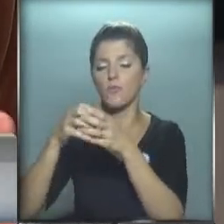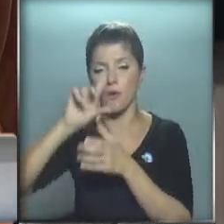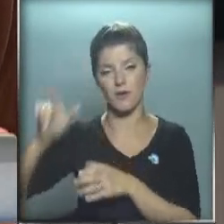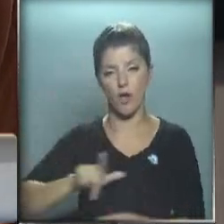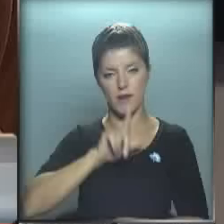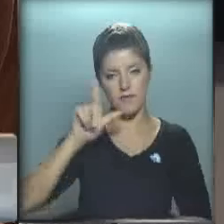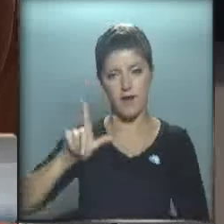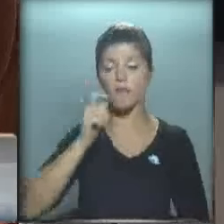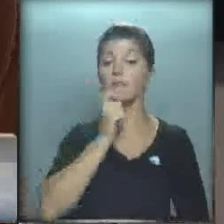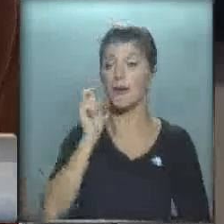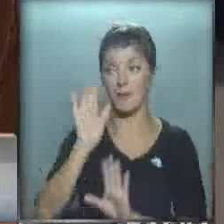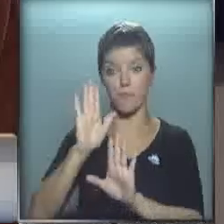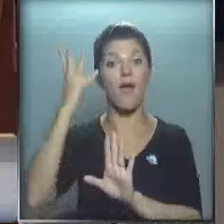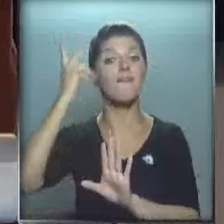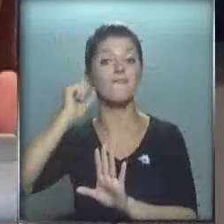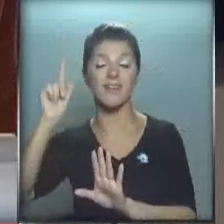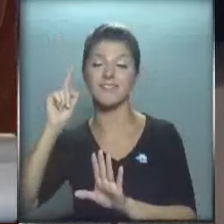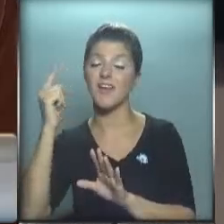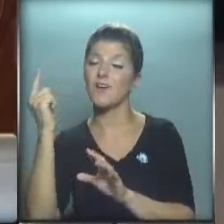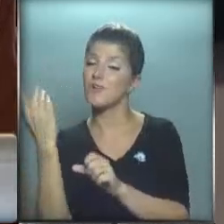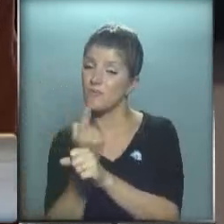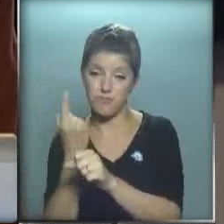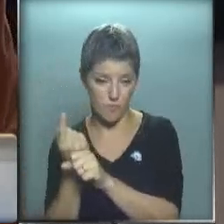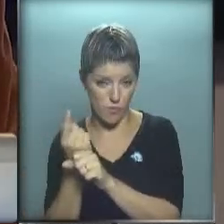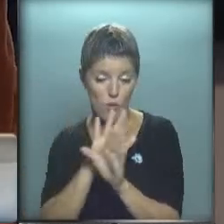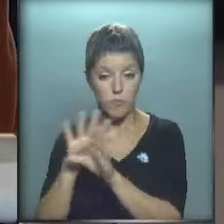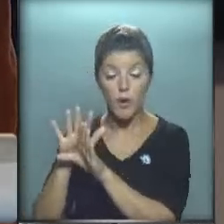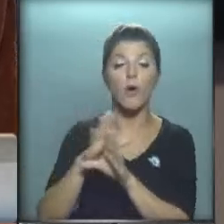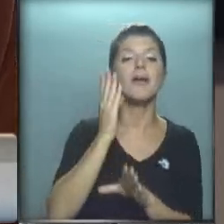que en el caso de Francia no llegó a pasar el caso de in